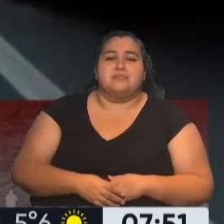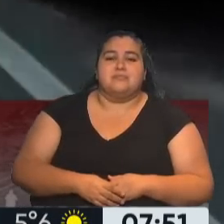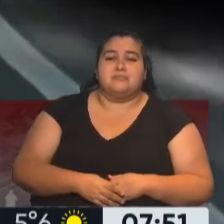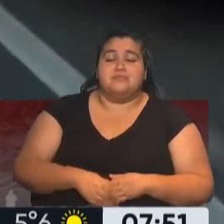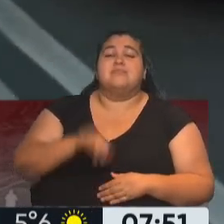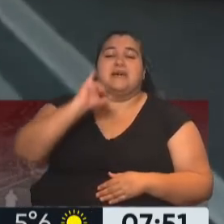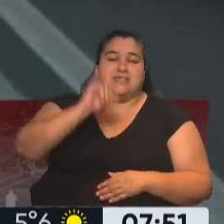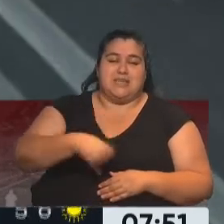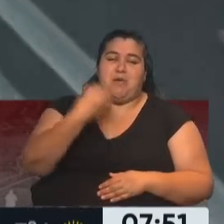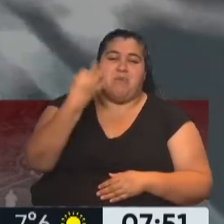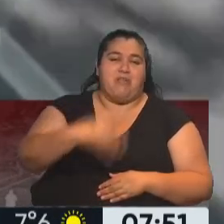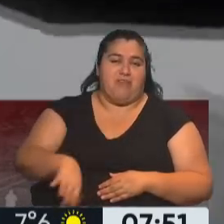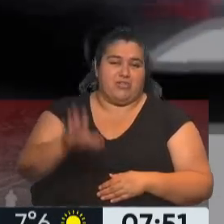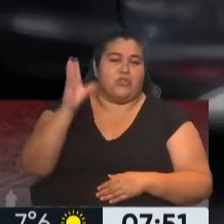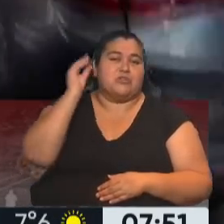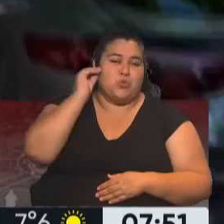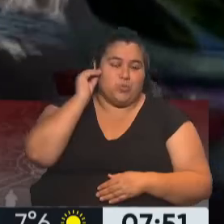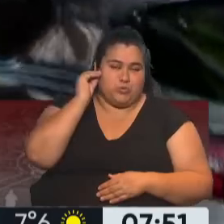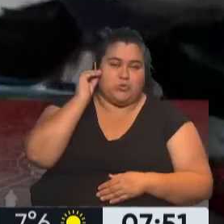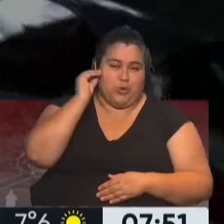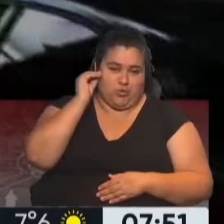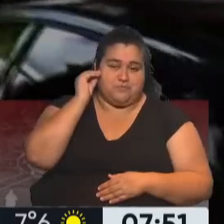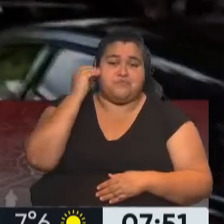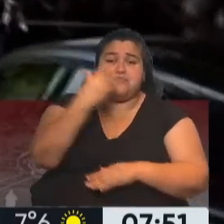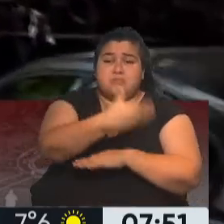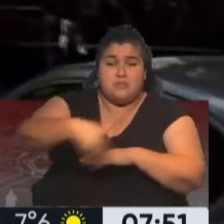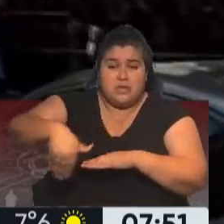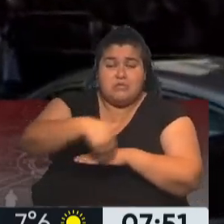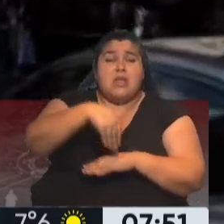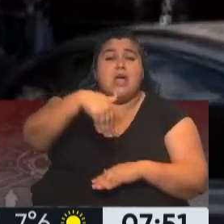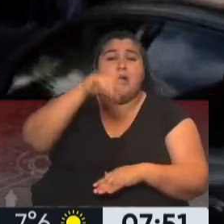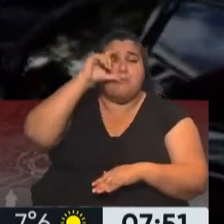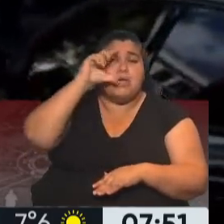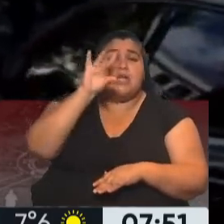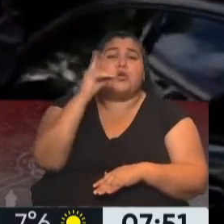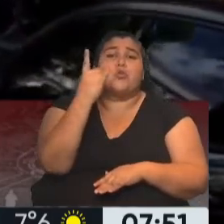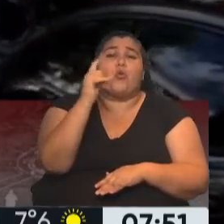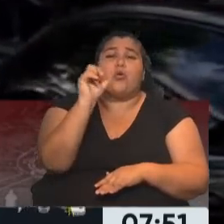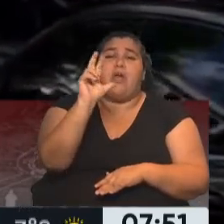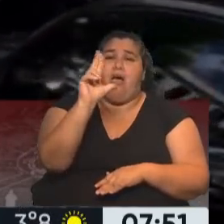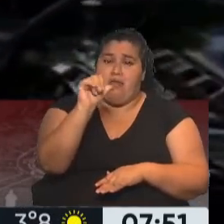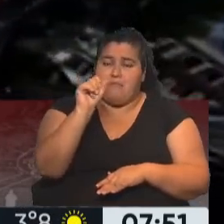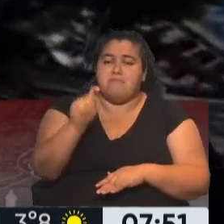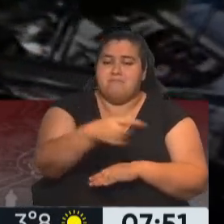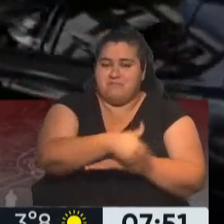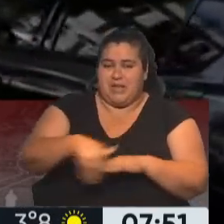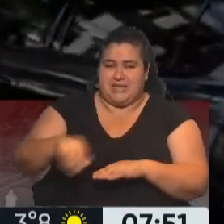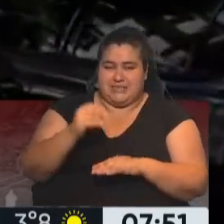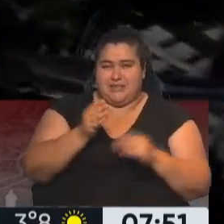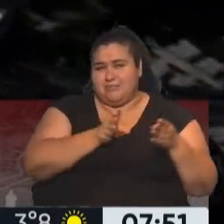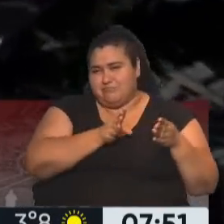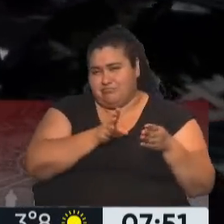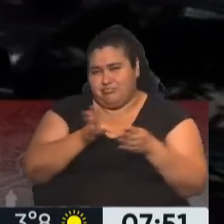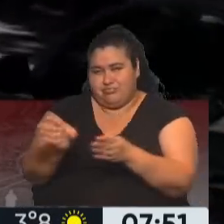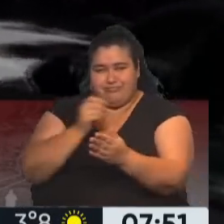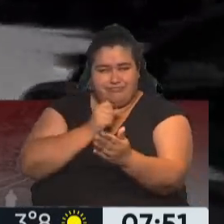Sí, claro, perfecto. La vía Merulana, que es la avenida que une justamente una de las arterias que llega hasta Santa María